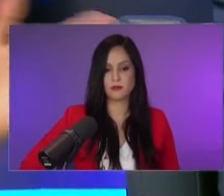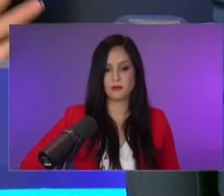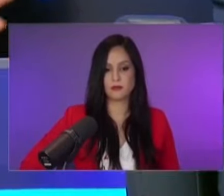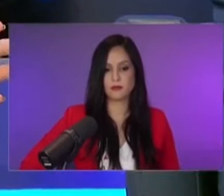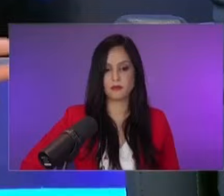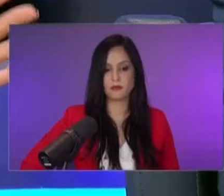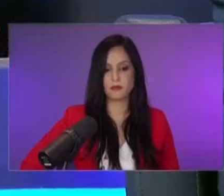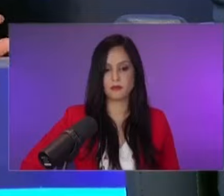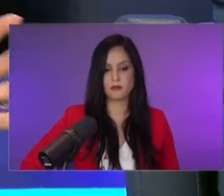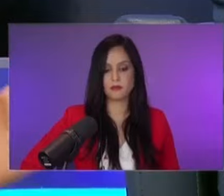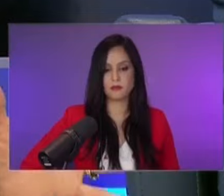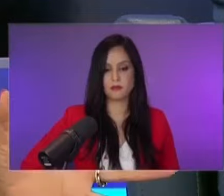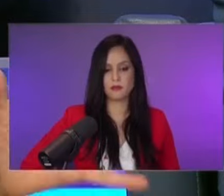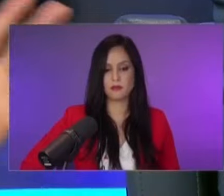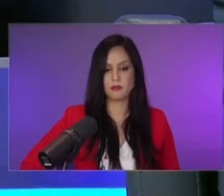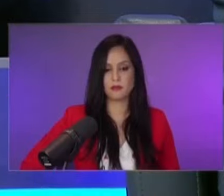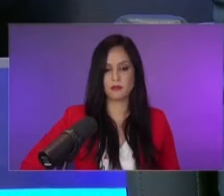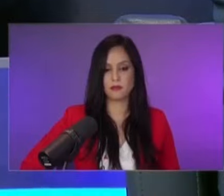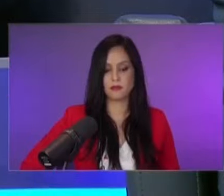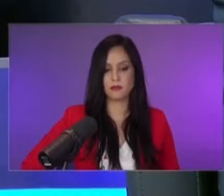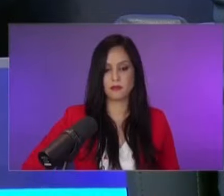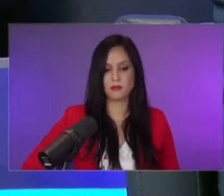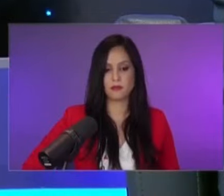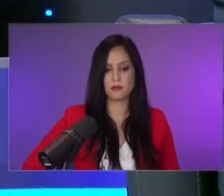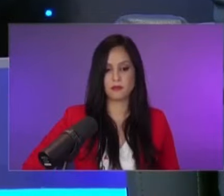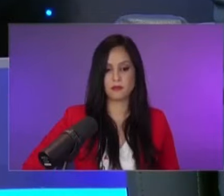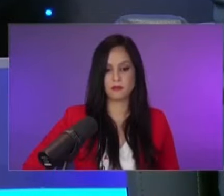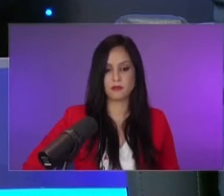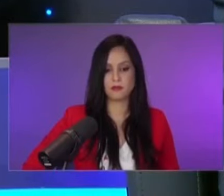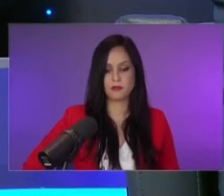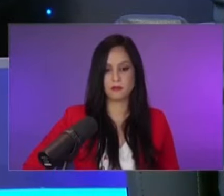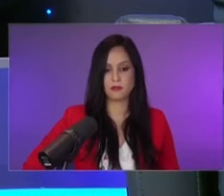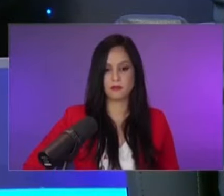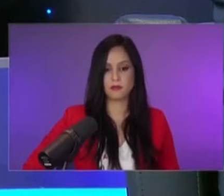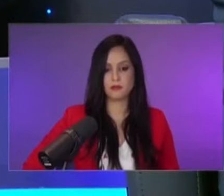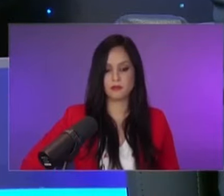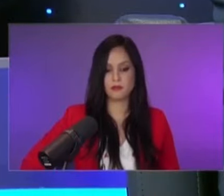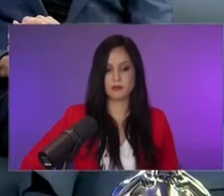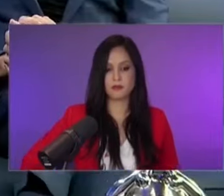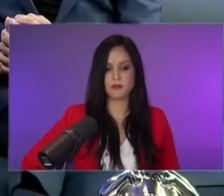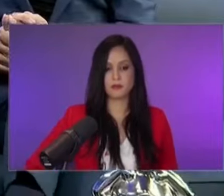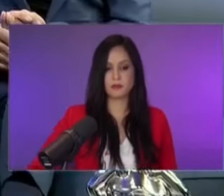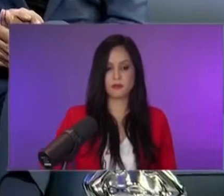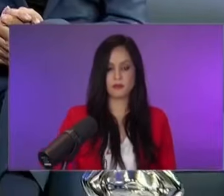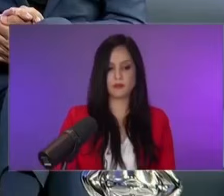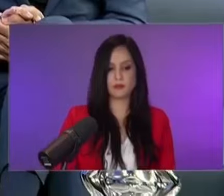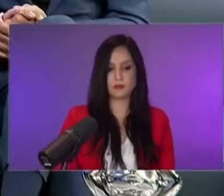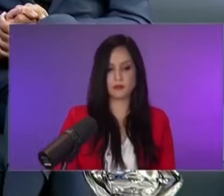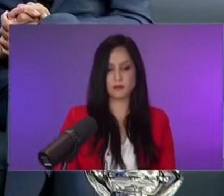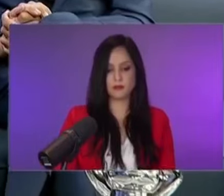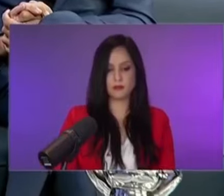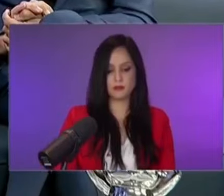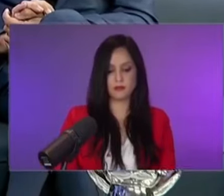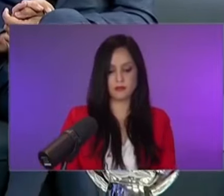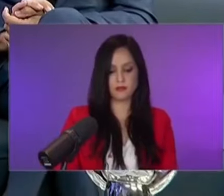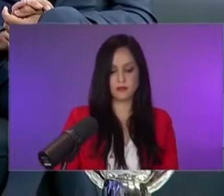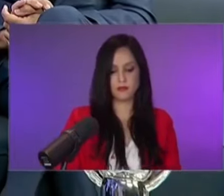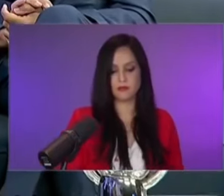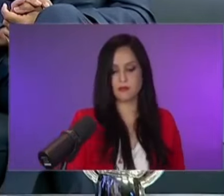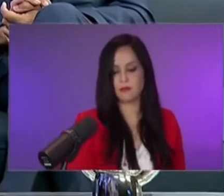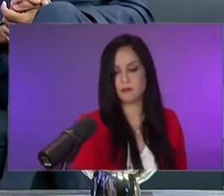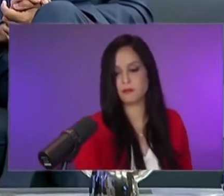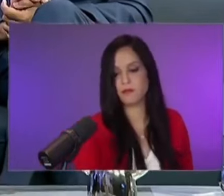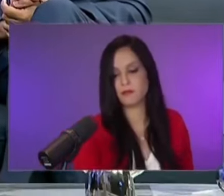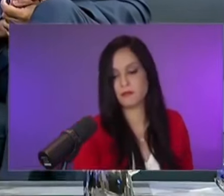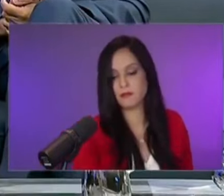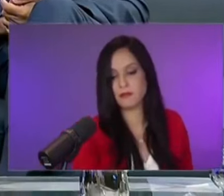pedernales teníamos 13 de los 17 que componen las tierras raras realmente Cuál es la condición